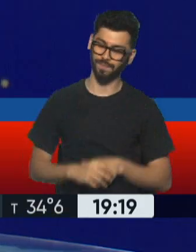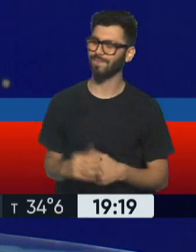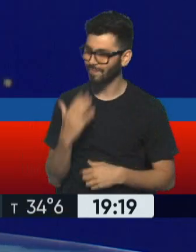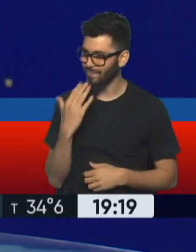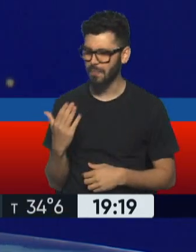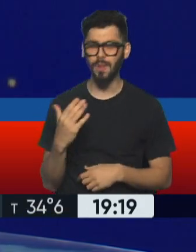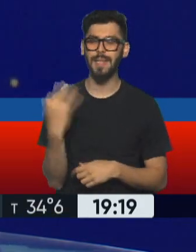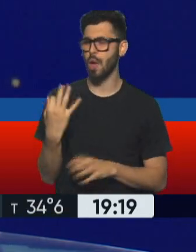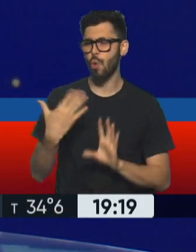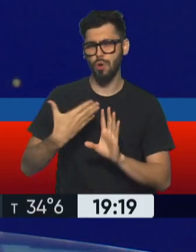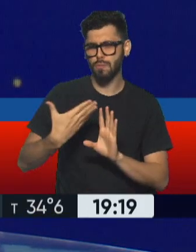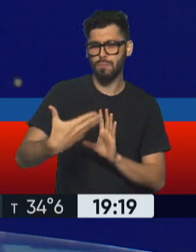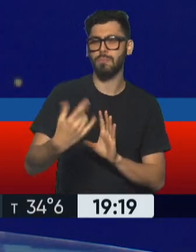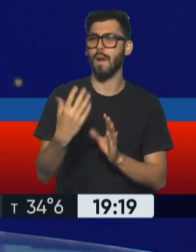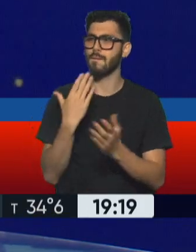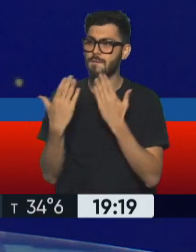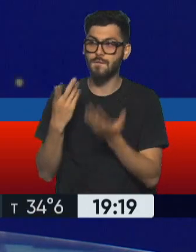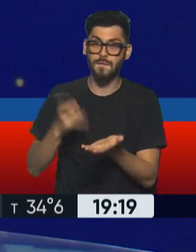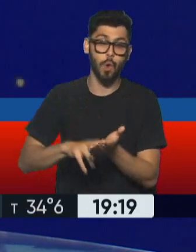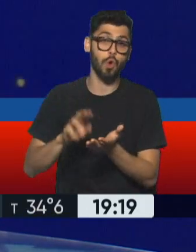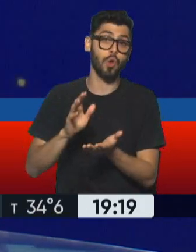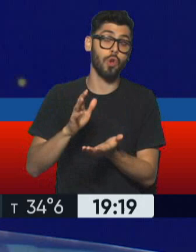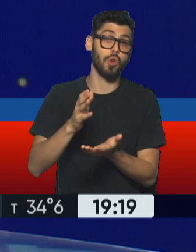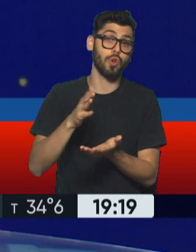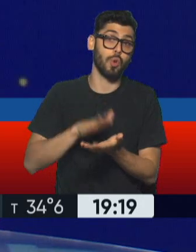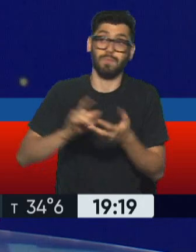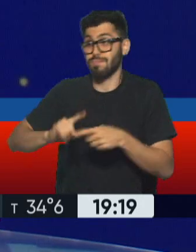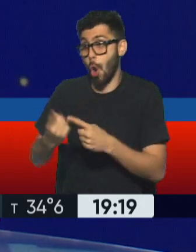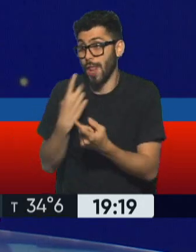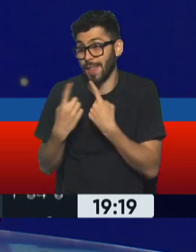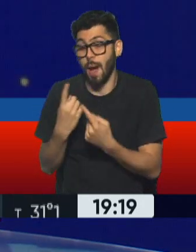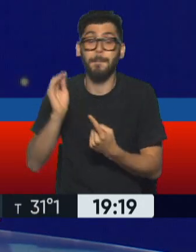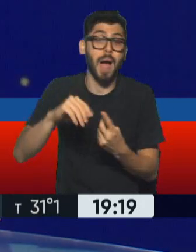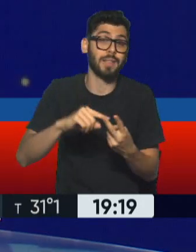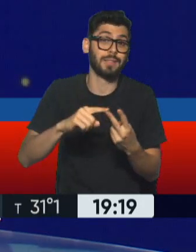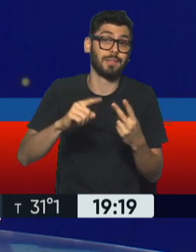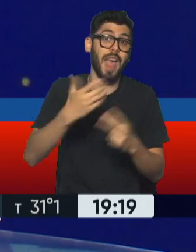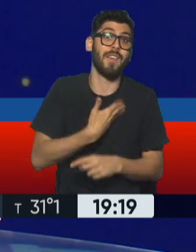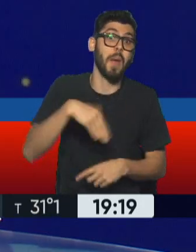Seguramente vamos a volver a hablar sobre el escenario político y sobre todo vamos a volver a hablar seguramente del Fondo Monetario Internacional.